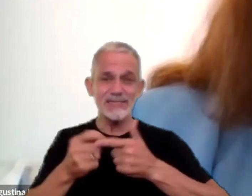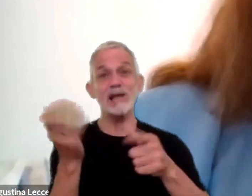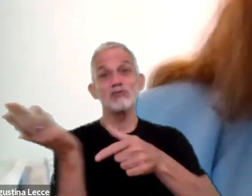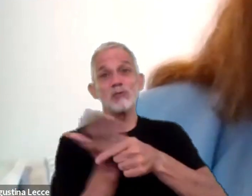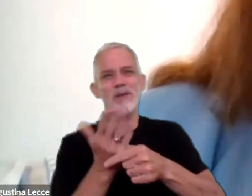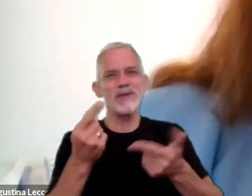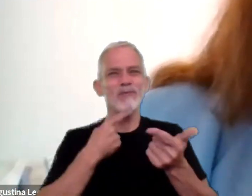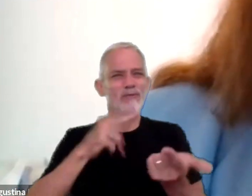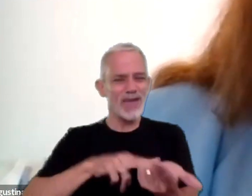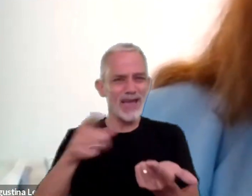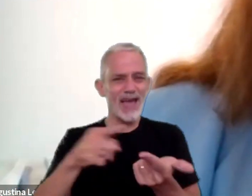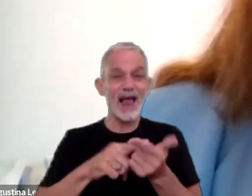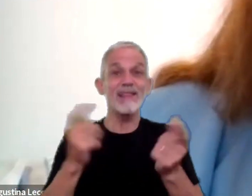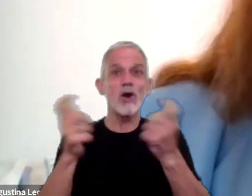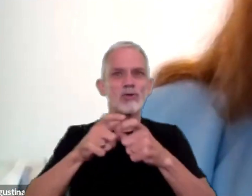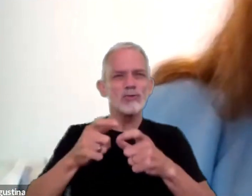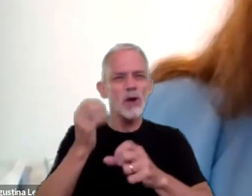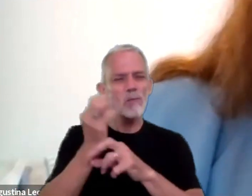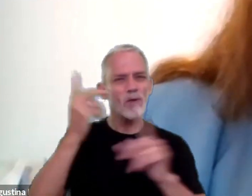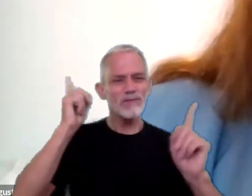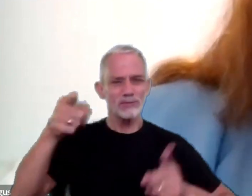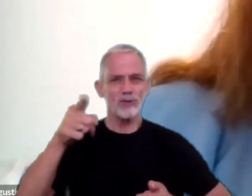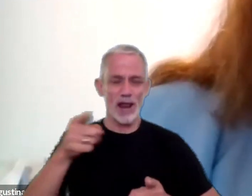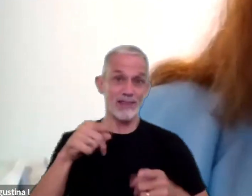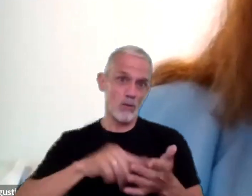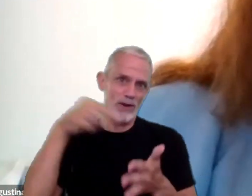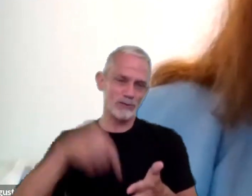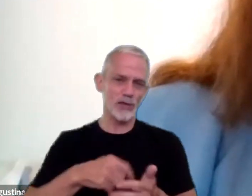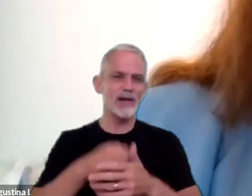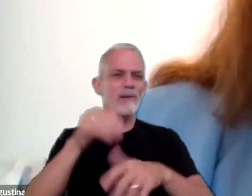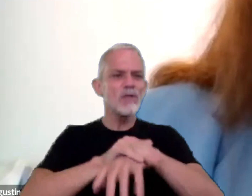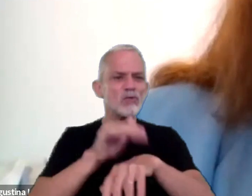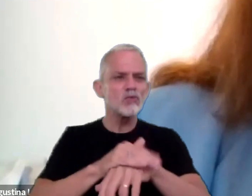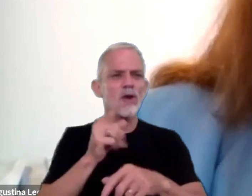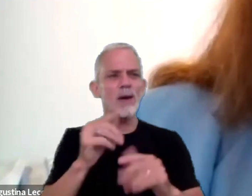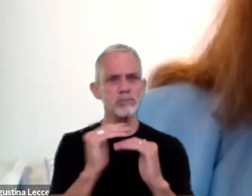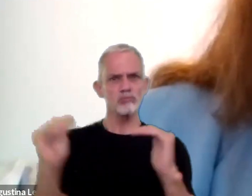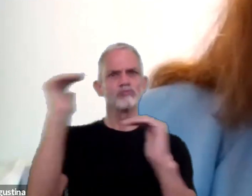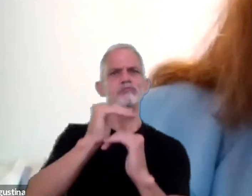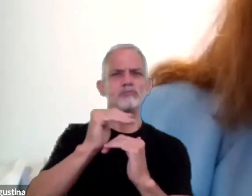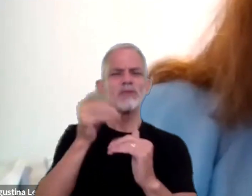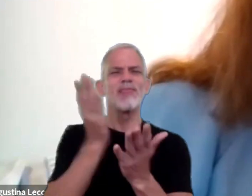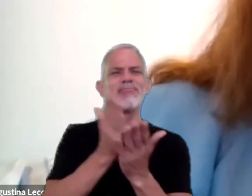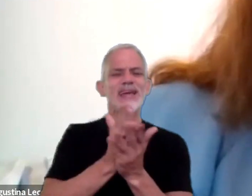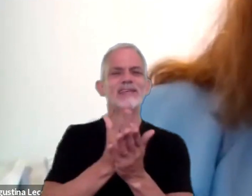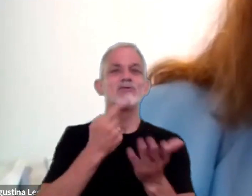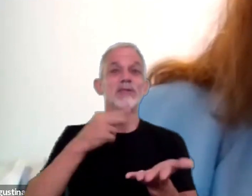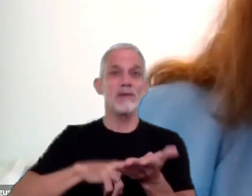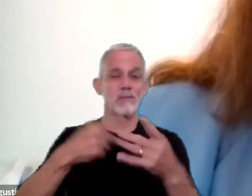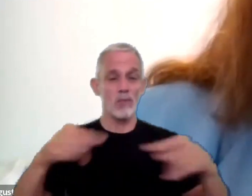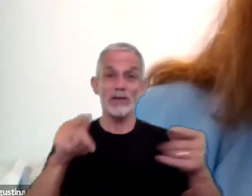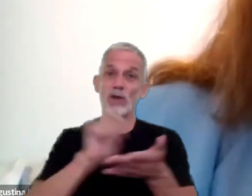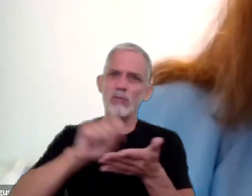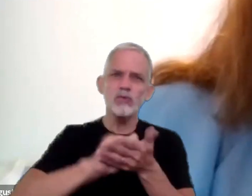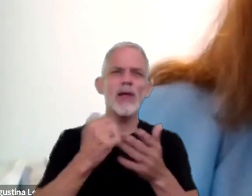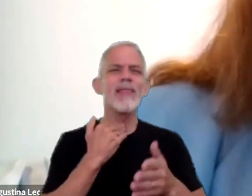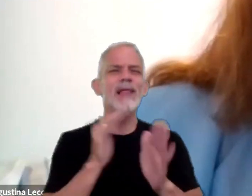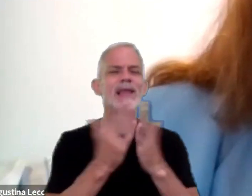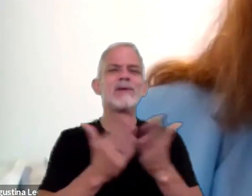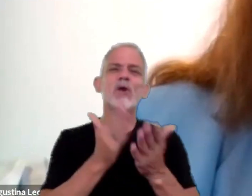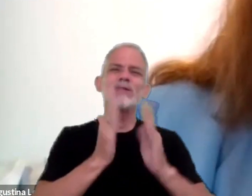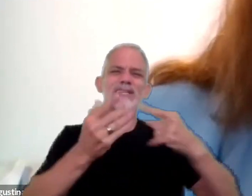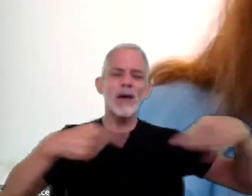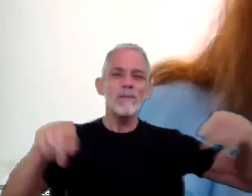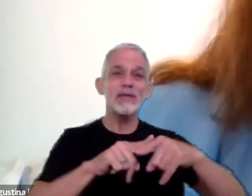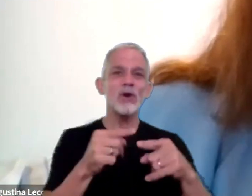del Consejo Profesional de Buenos Aires, tutora de tesis de grado y posgrado en derecho tributario, autora del libro Tratamiento de las